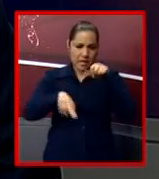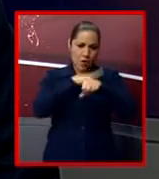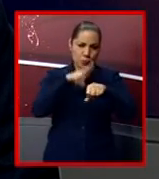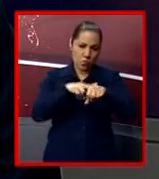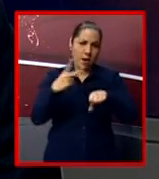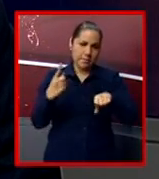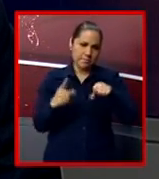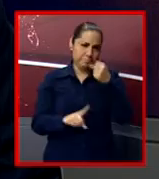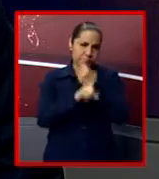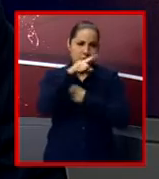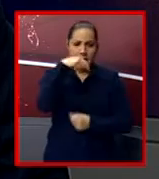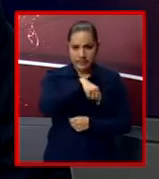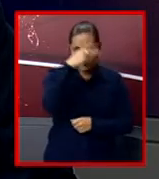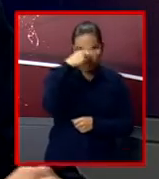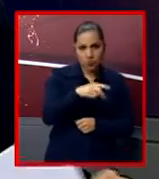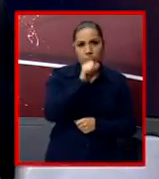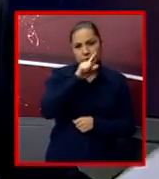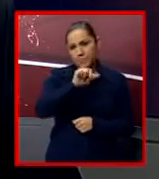y en otras naciones.